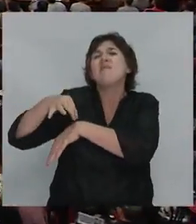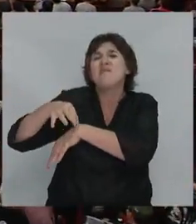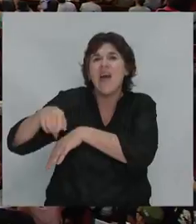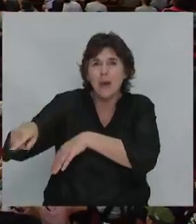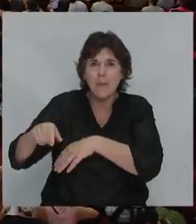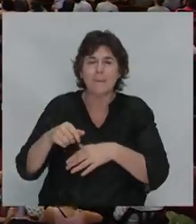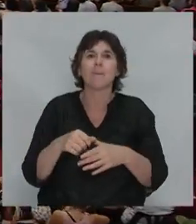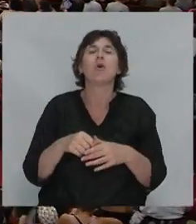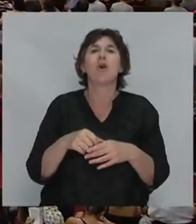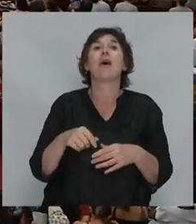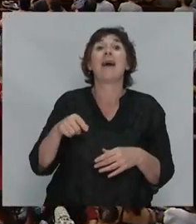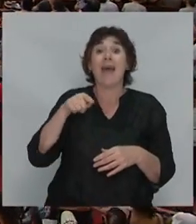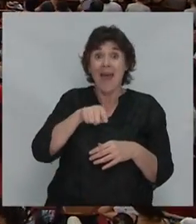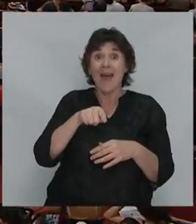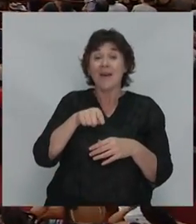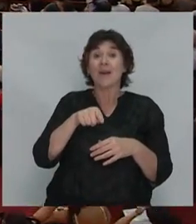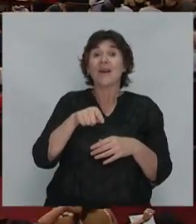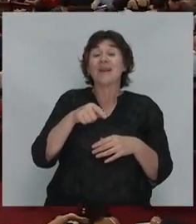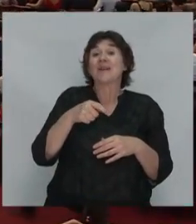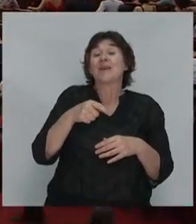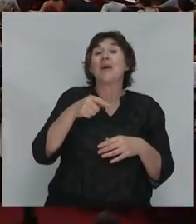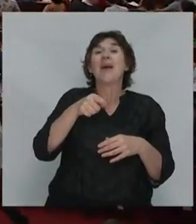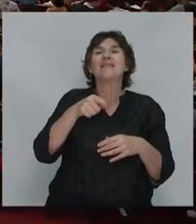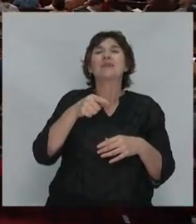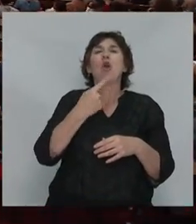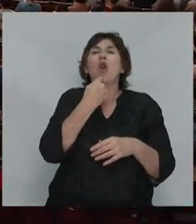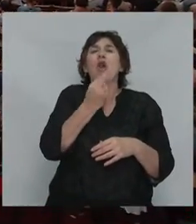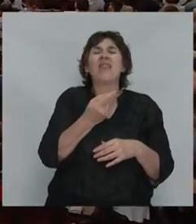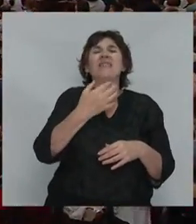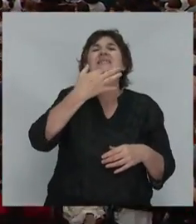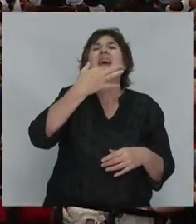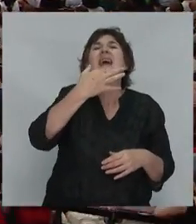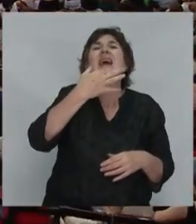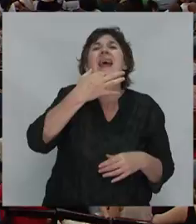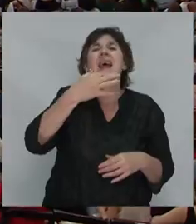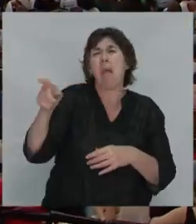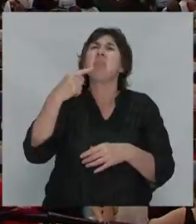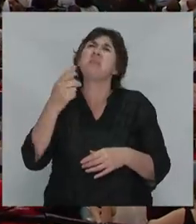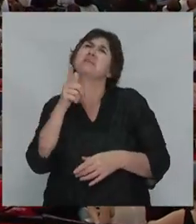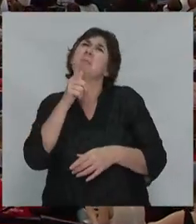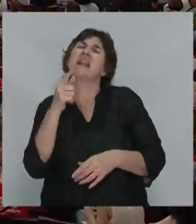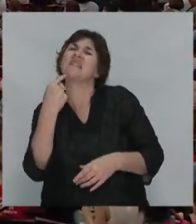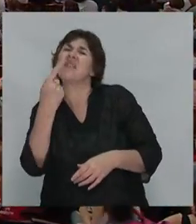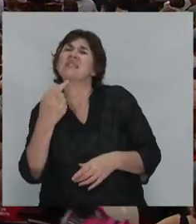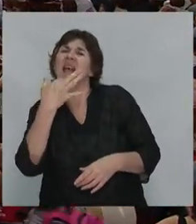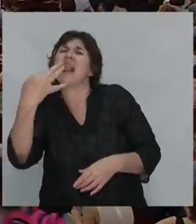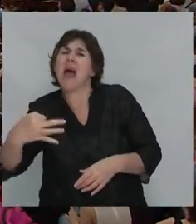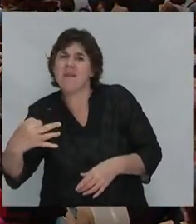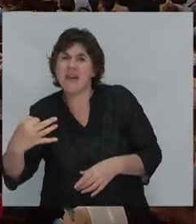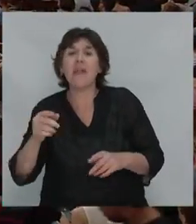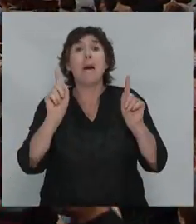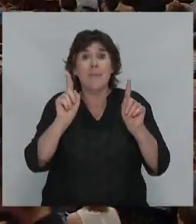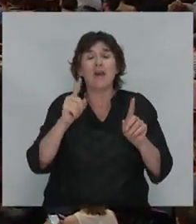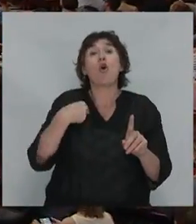que ríe de sí mismo ese capitalismo cínico que dice la verdad tenemos una gran ventaja